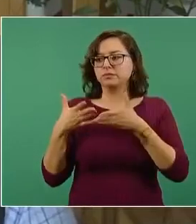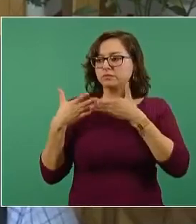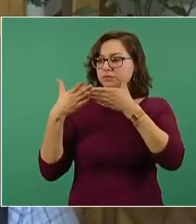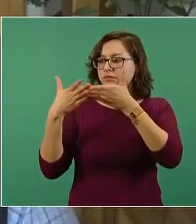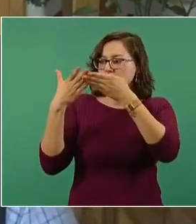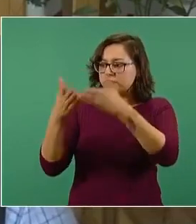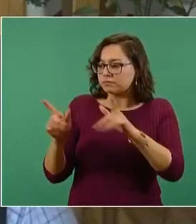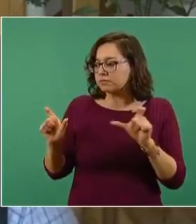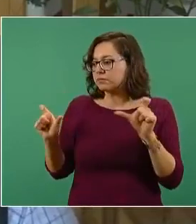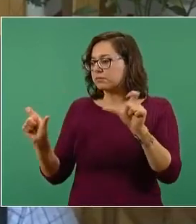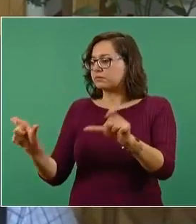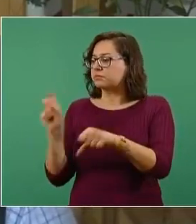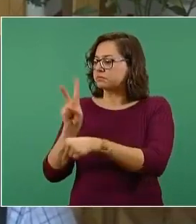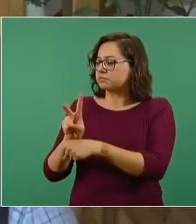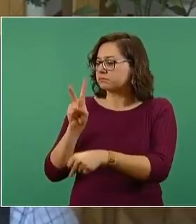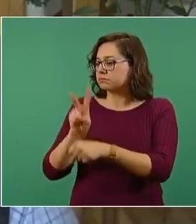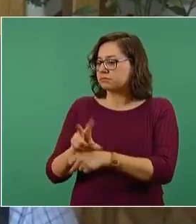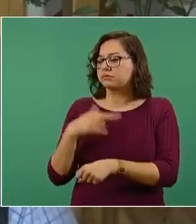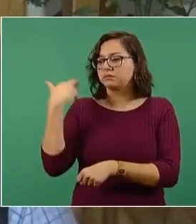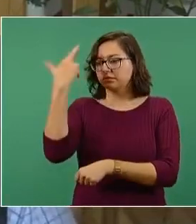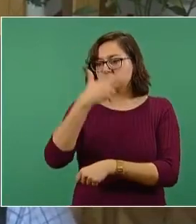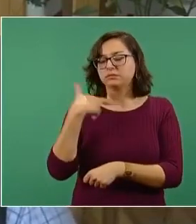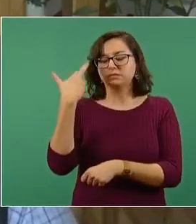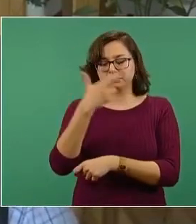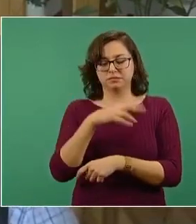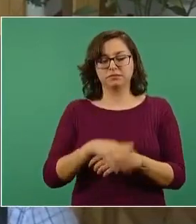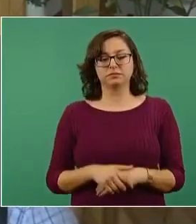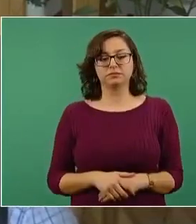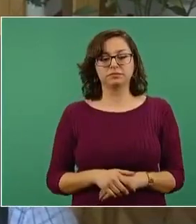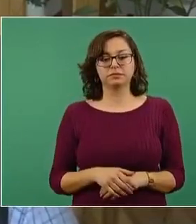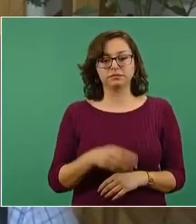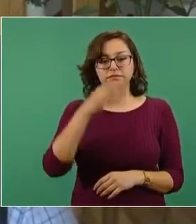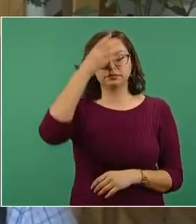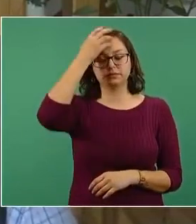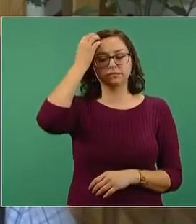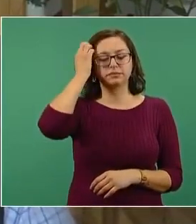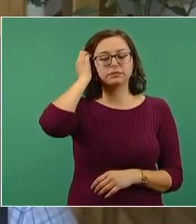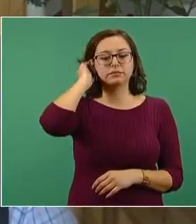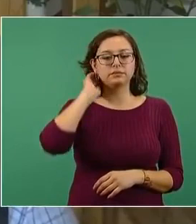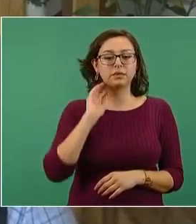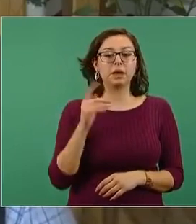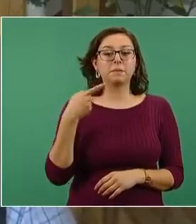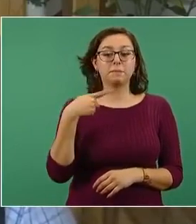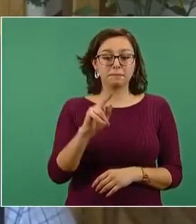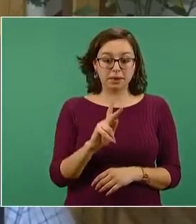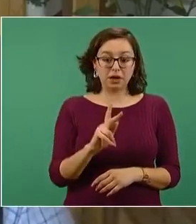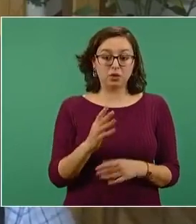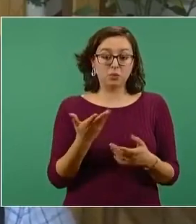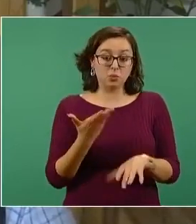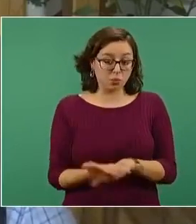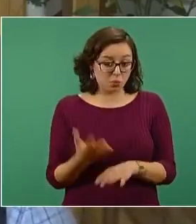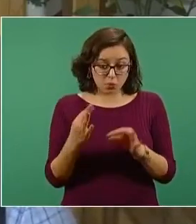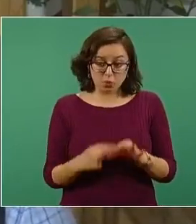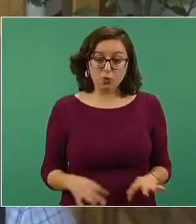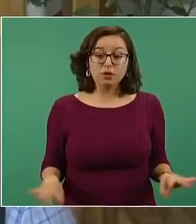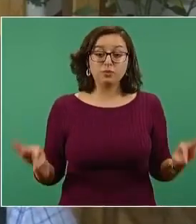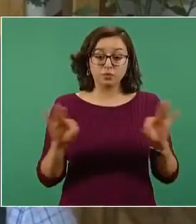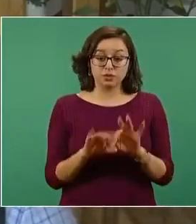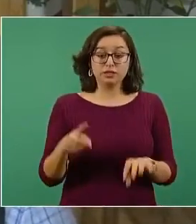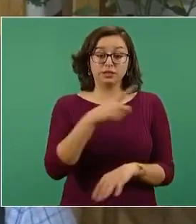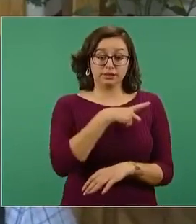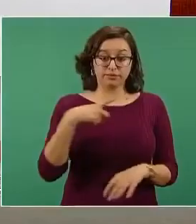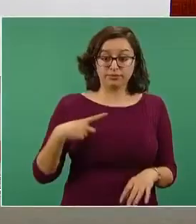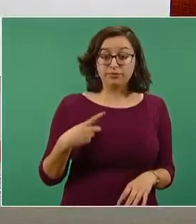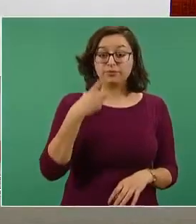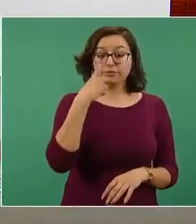puertos marinos o inclusive las vías terrestres. Pero más allá de eso, reitero la importancia de que